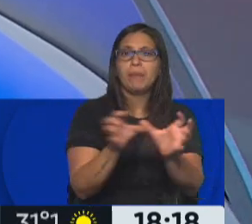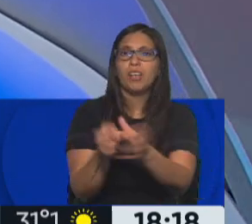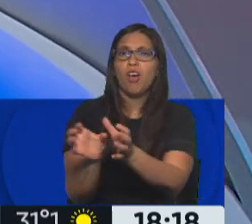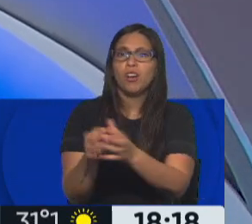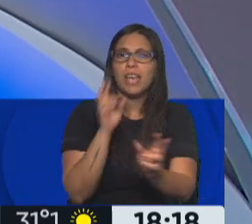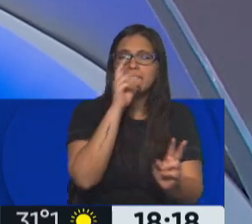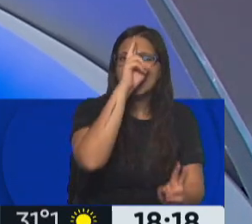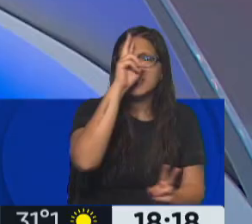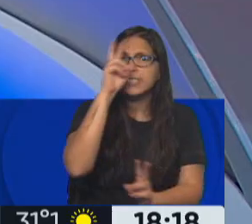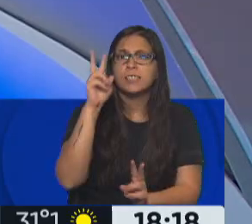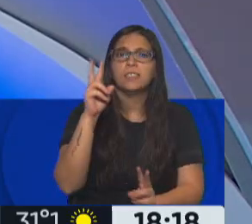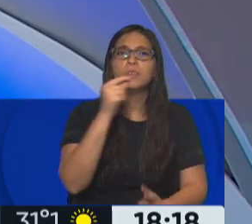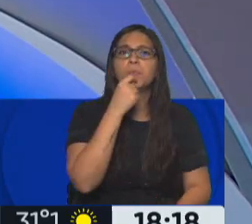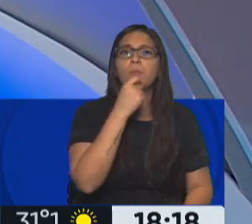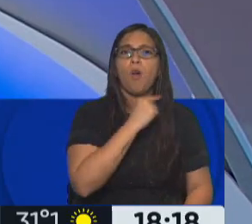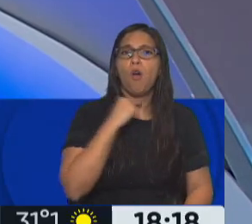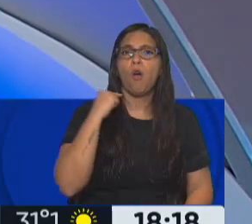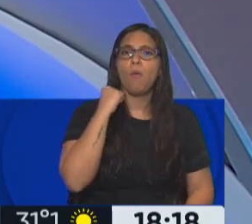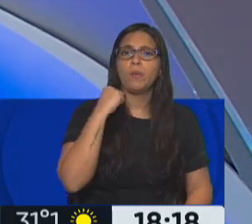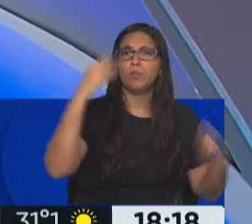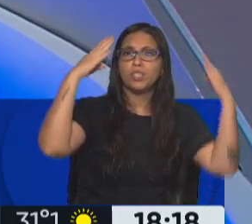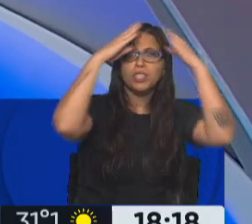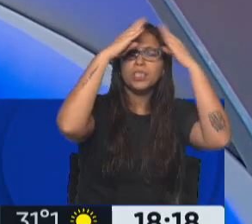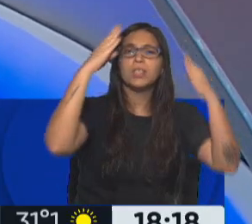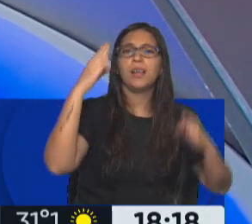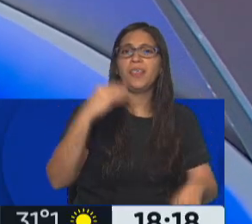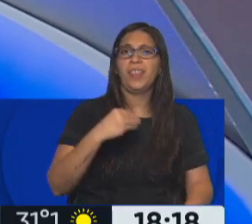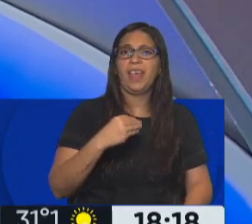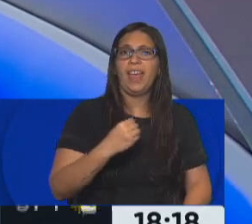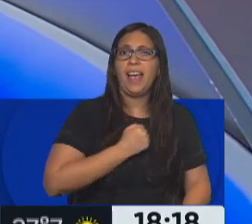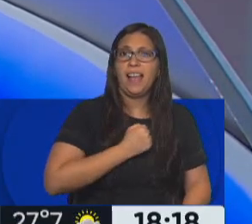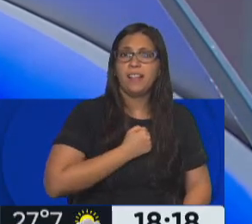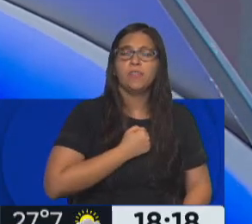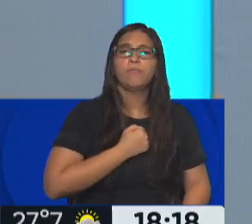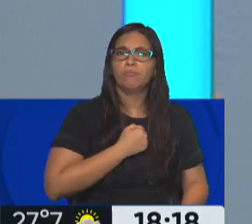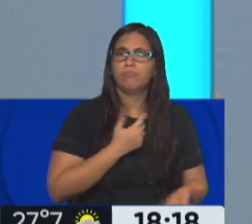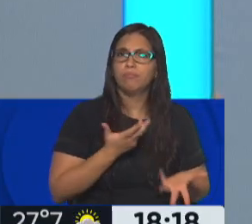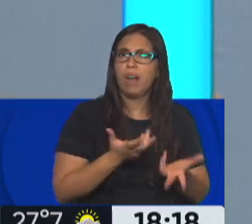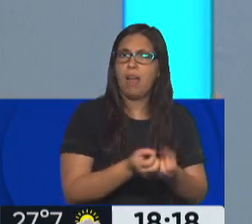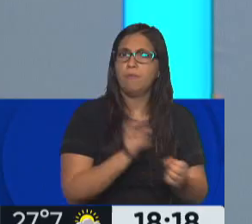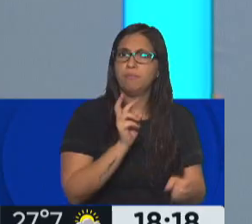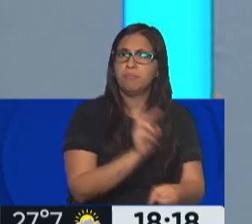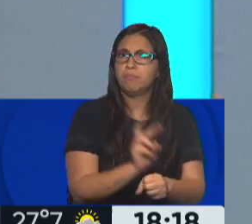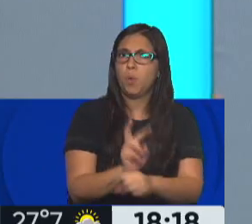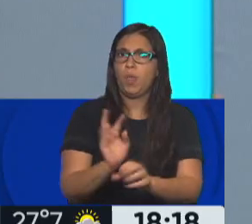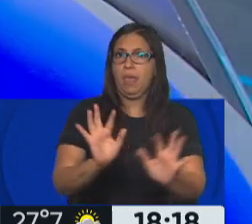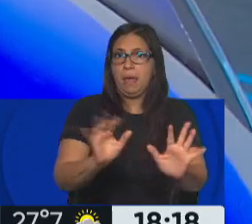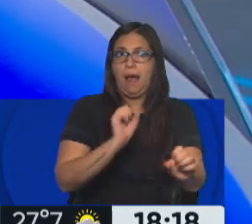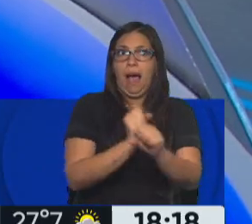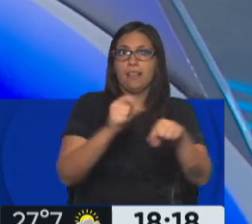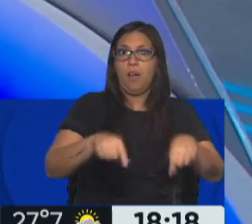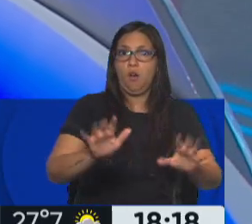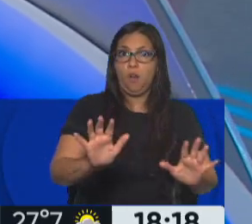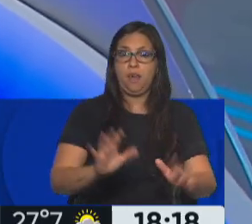entrevistas a obispos y sacerdotes cristianos. Por lo menos en esta parte de la transición se están comportando así. Bueno, un